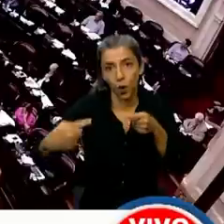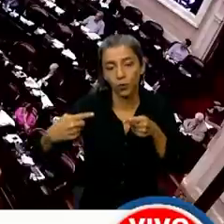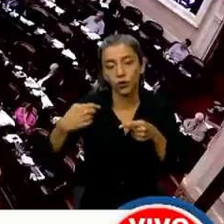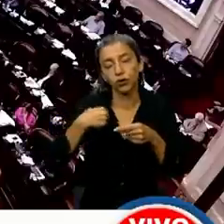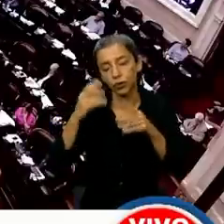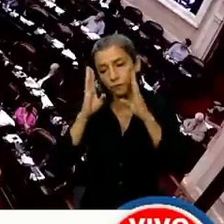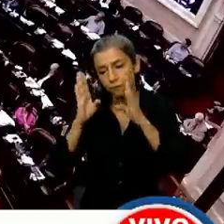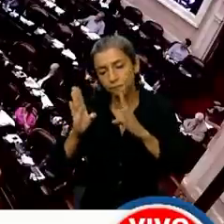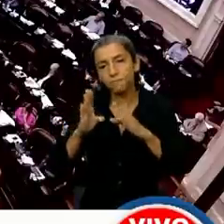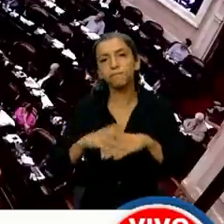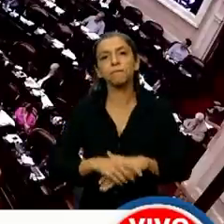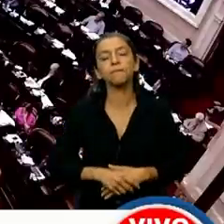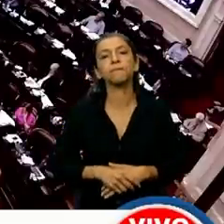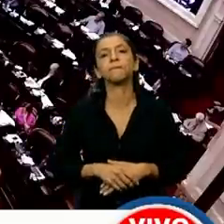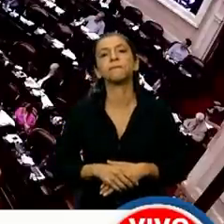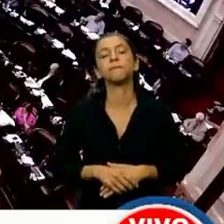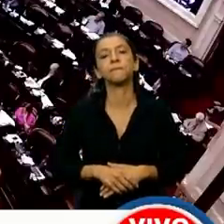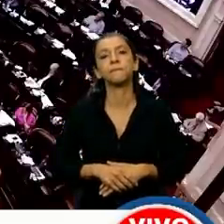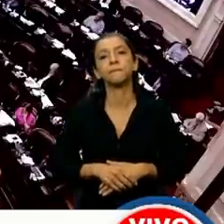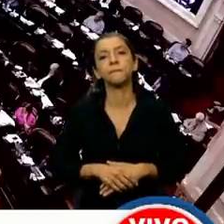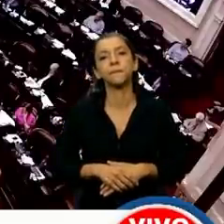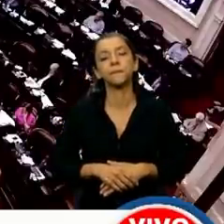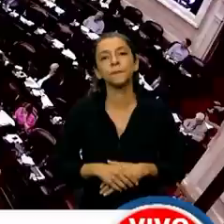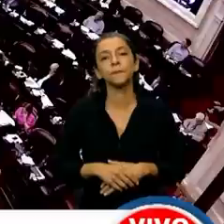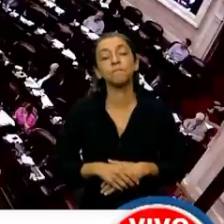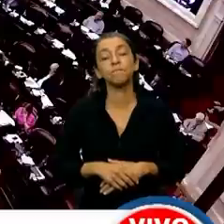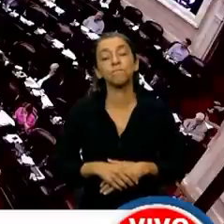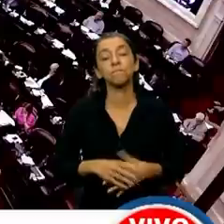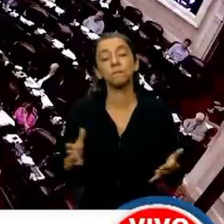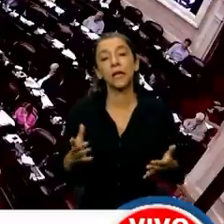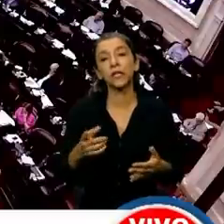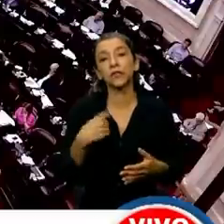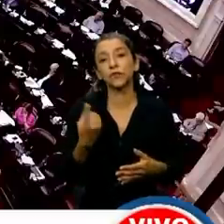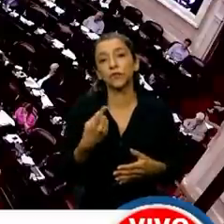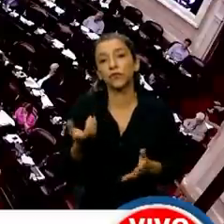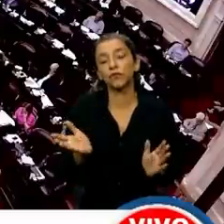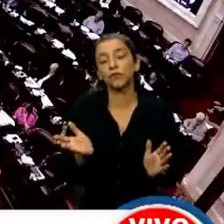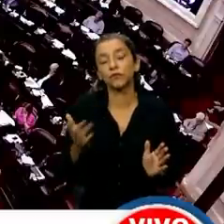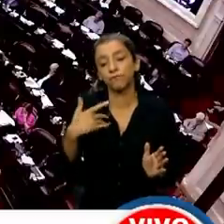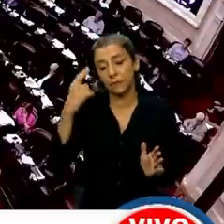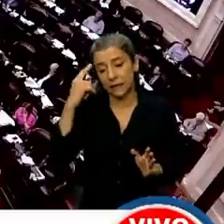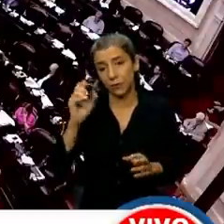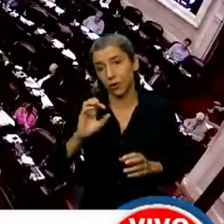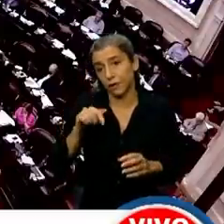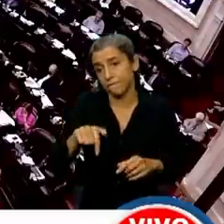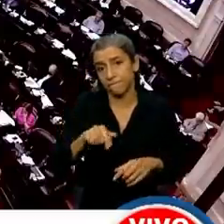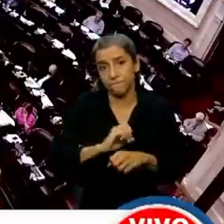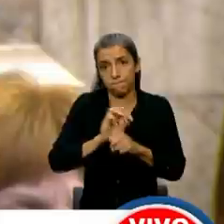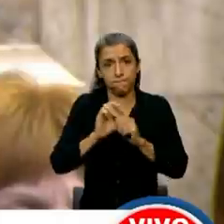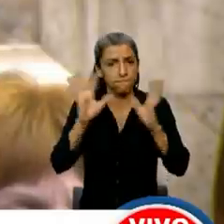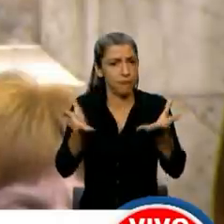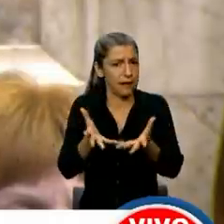y pensando que estamos todavía porque no se ha dicho en el marco de una pandemia mundial